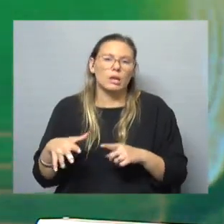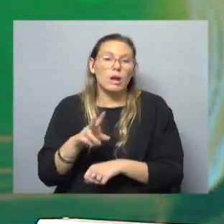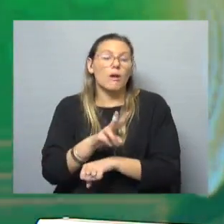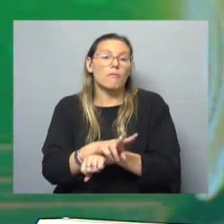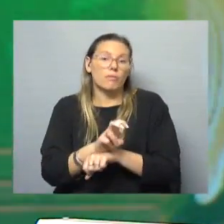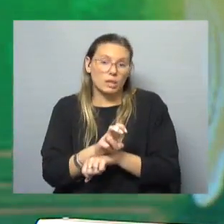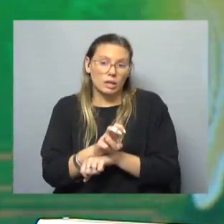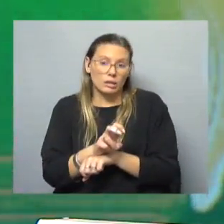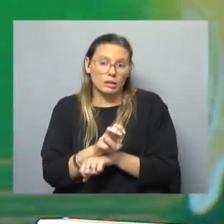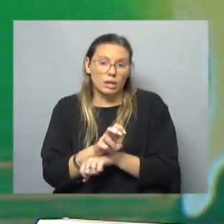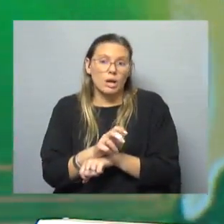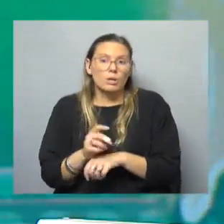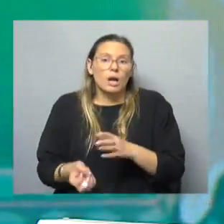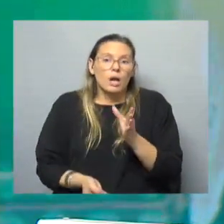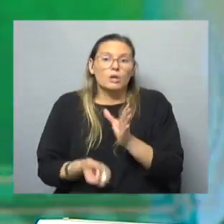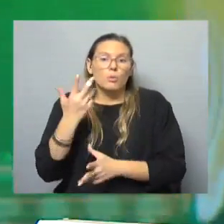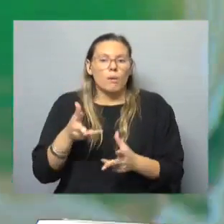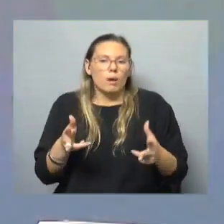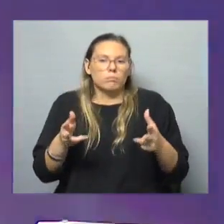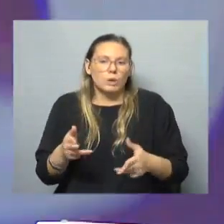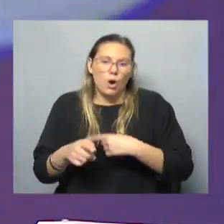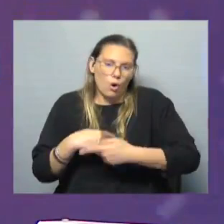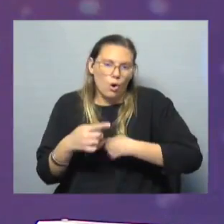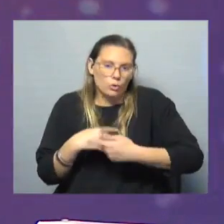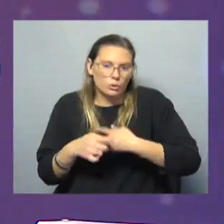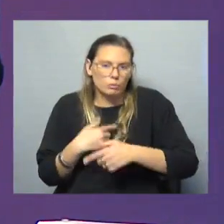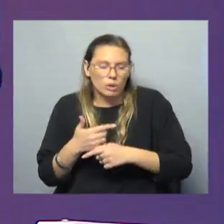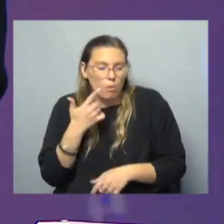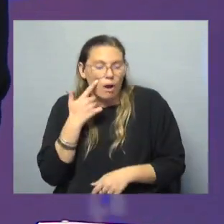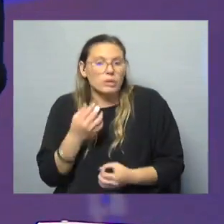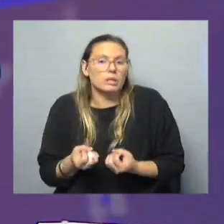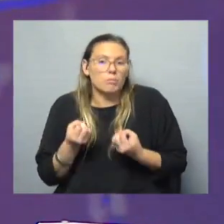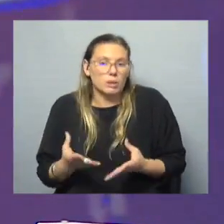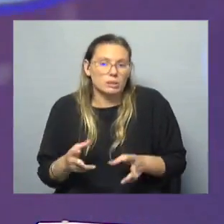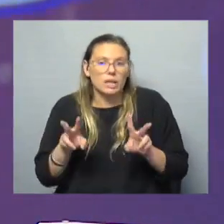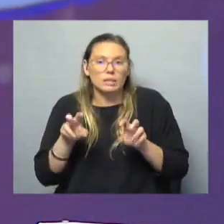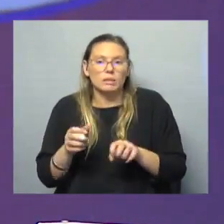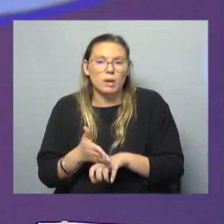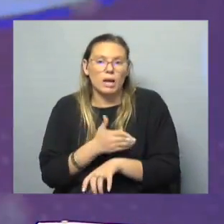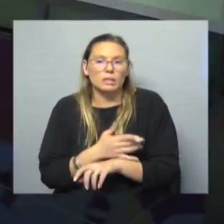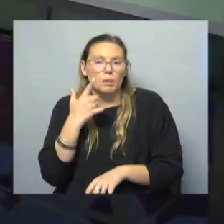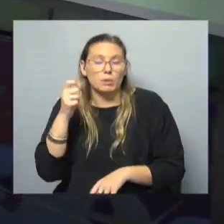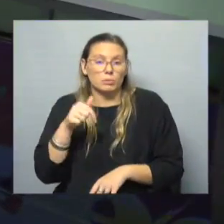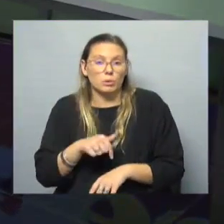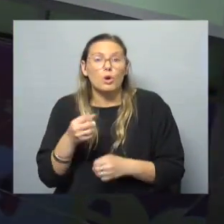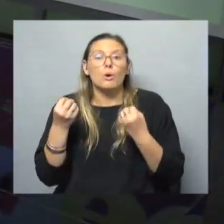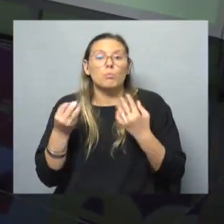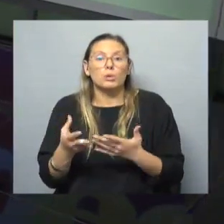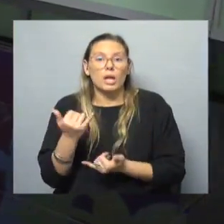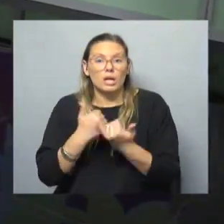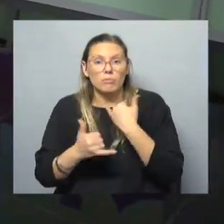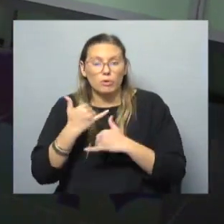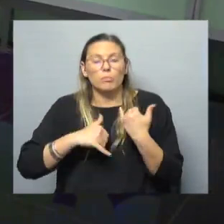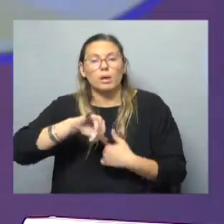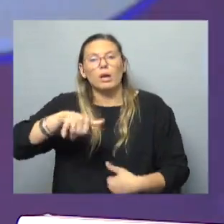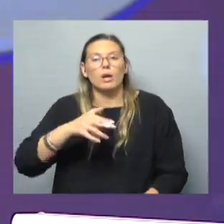Fiscalía una nueva etapa que seguiremos con mucha atención y que coincide con un tema que teníamos previsto para hoy, porque en el informe de Julieta